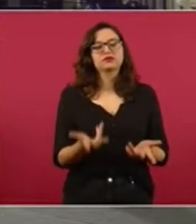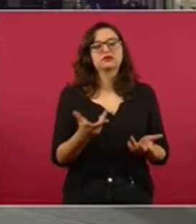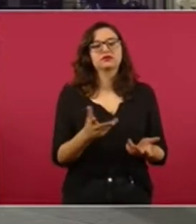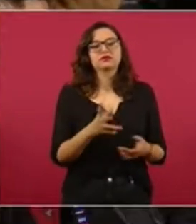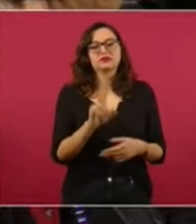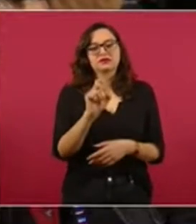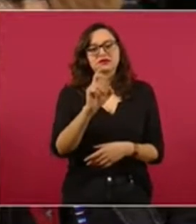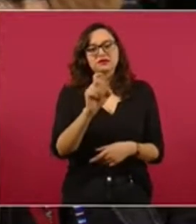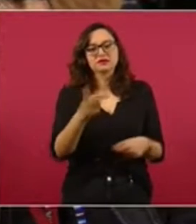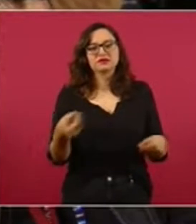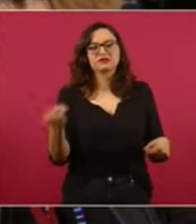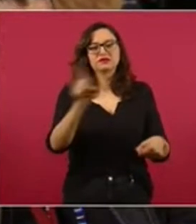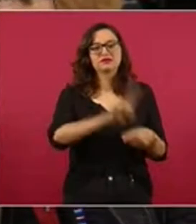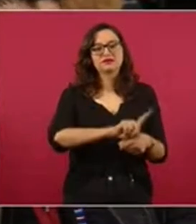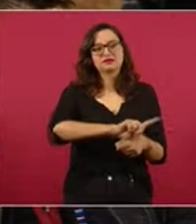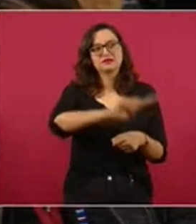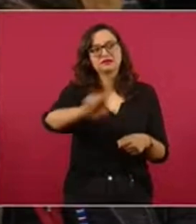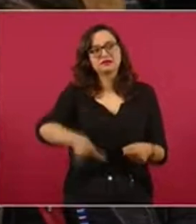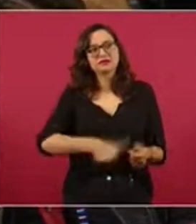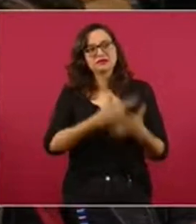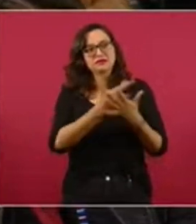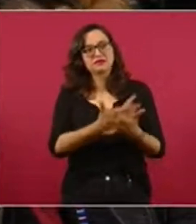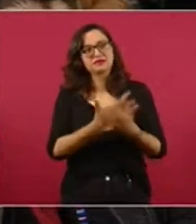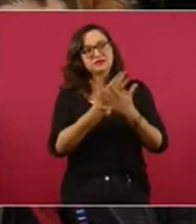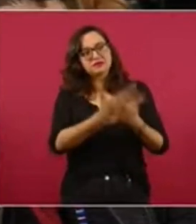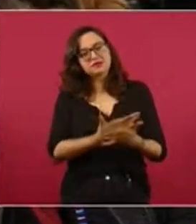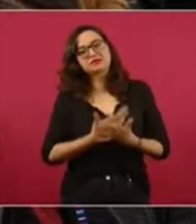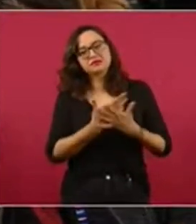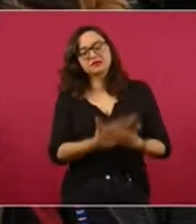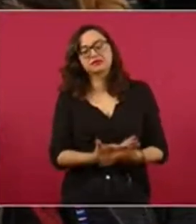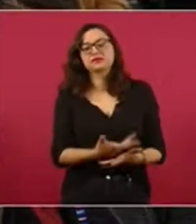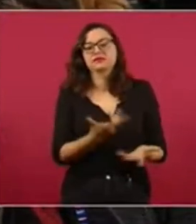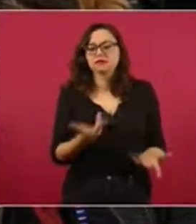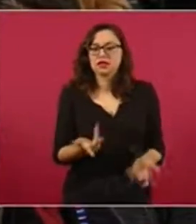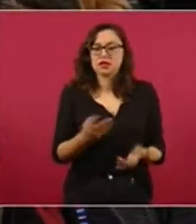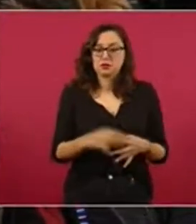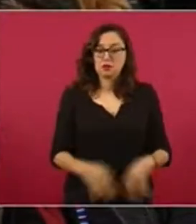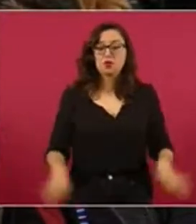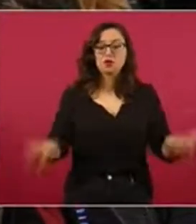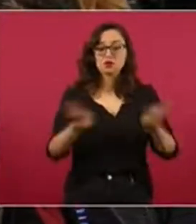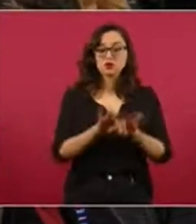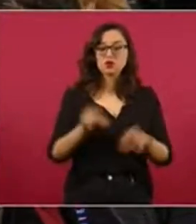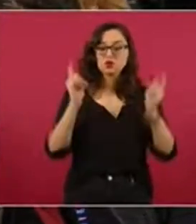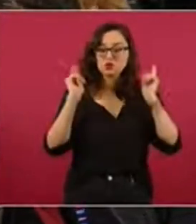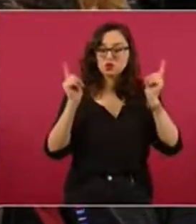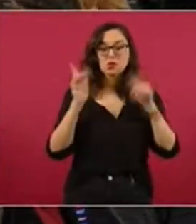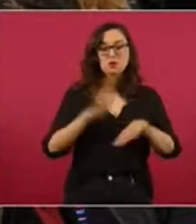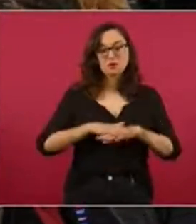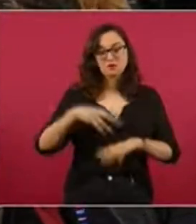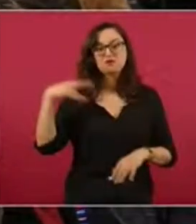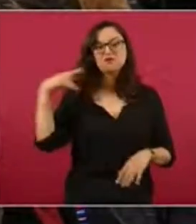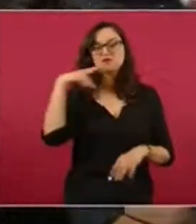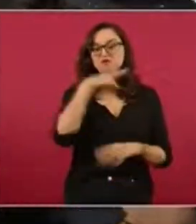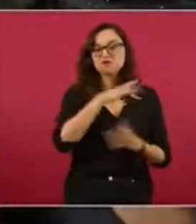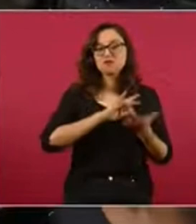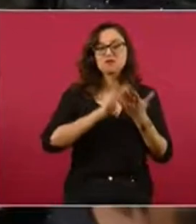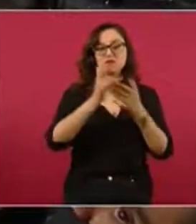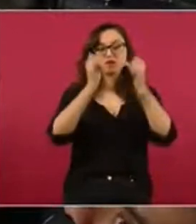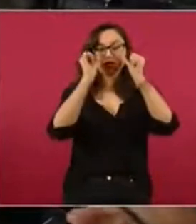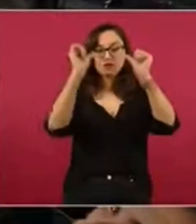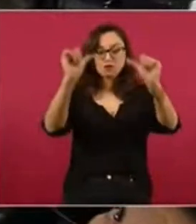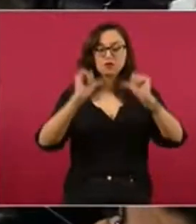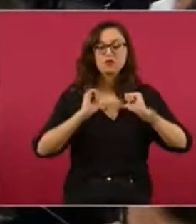administrativos. Entonces, creo que esto sería de gran ayuda que se tome acción para simplificar este proceso. Gracias, presidente. Muy